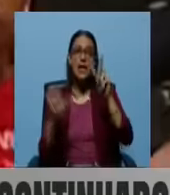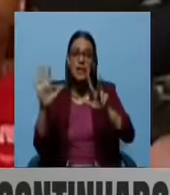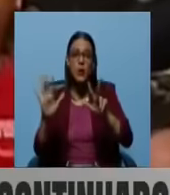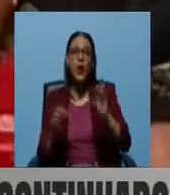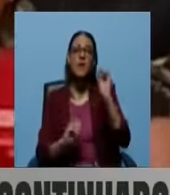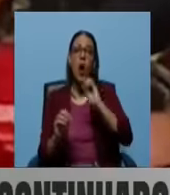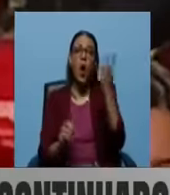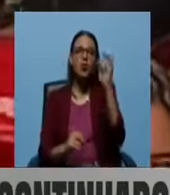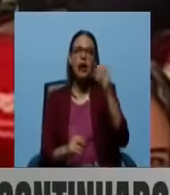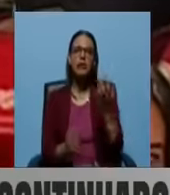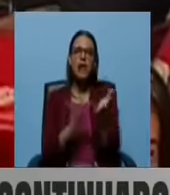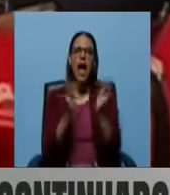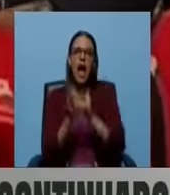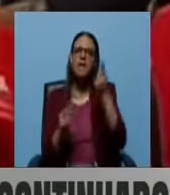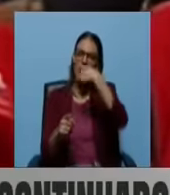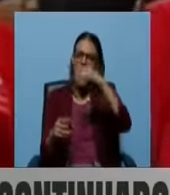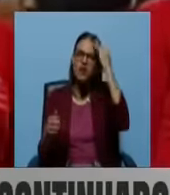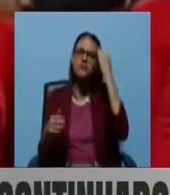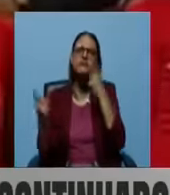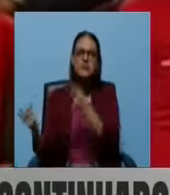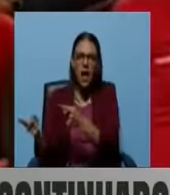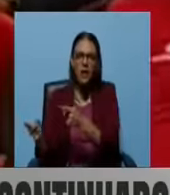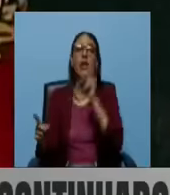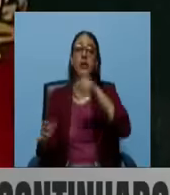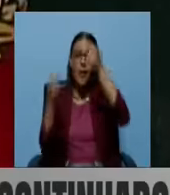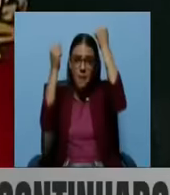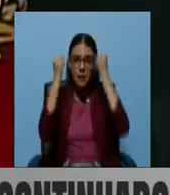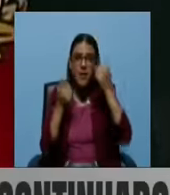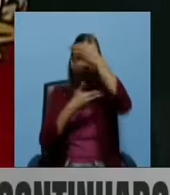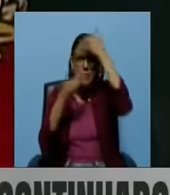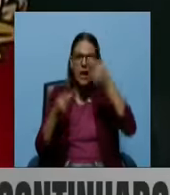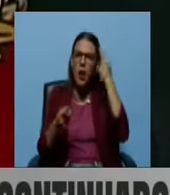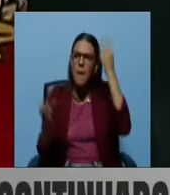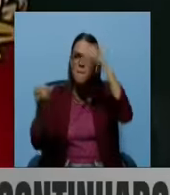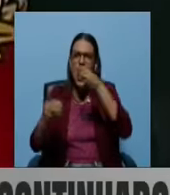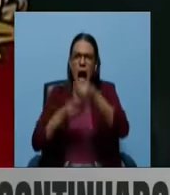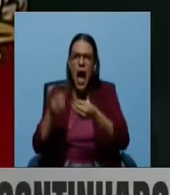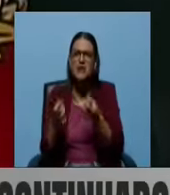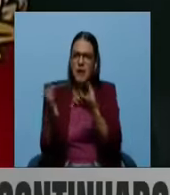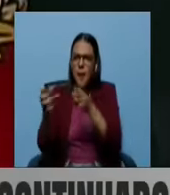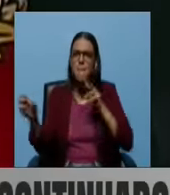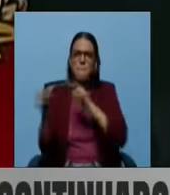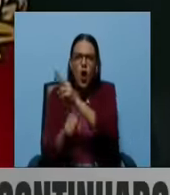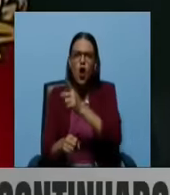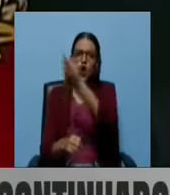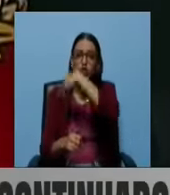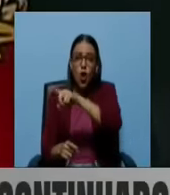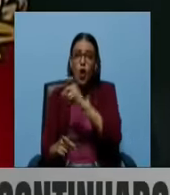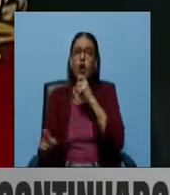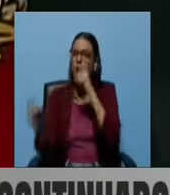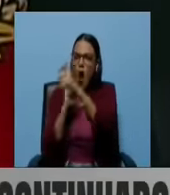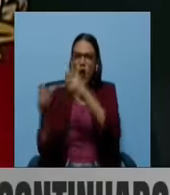saben. Lo saben los terroristas que planificaron eso. Los odiadores